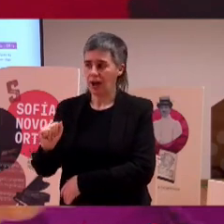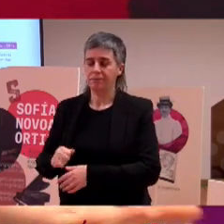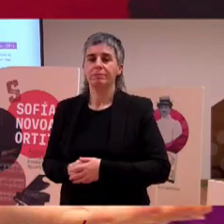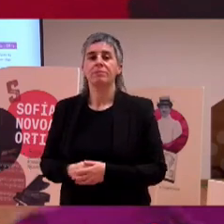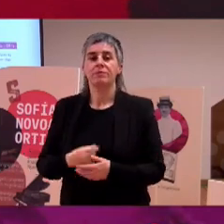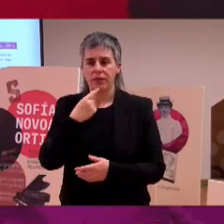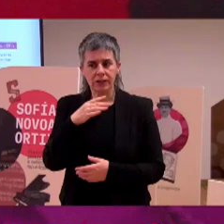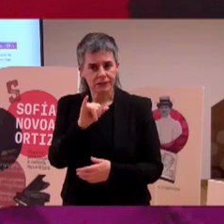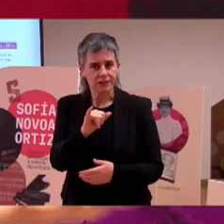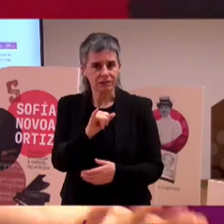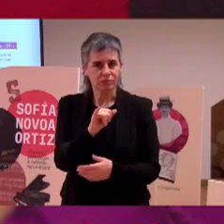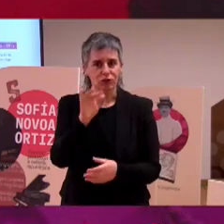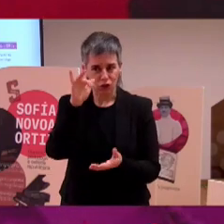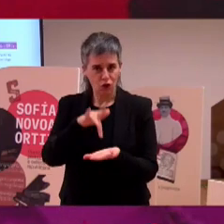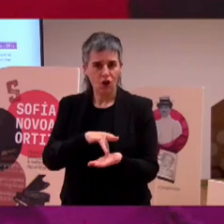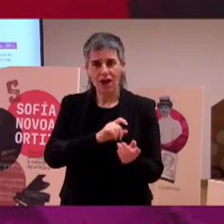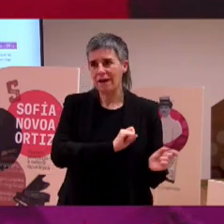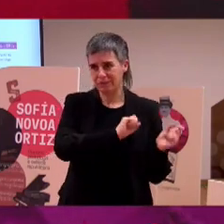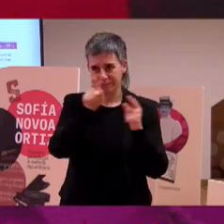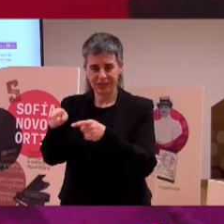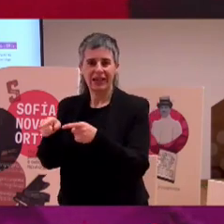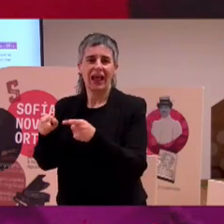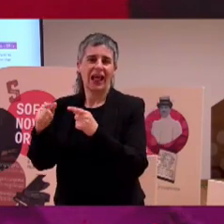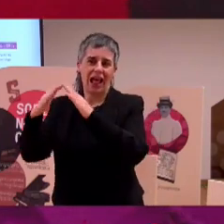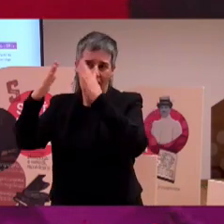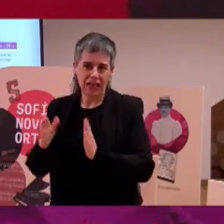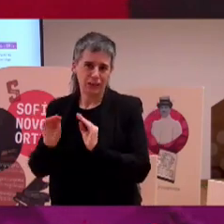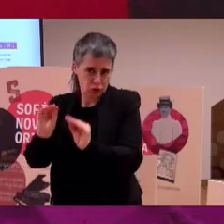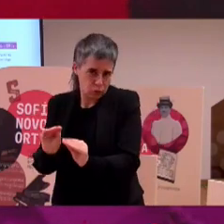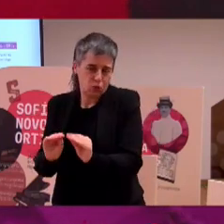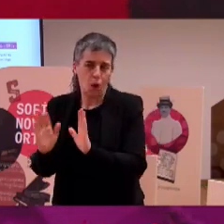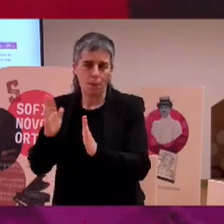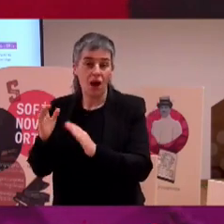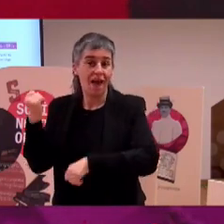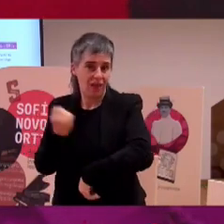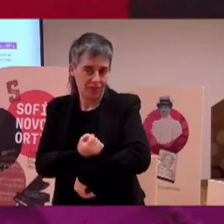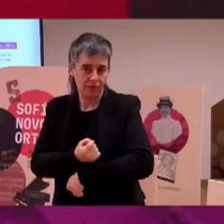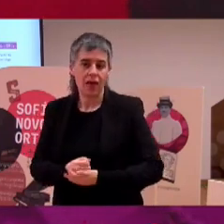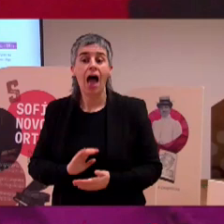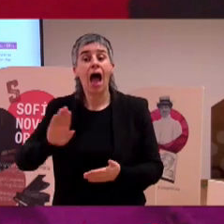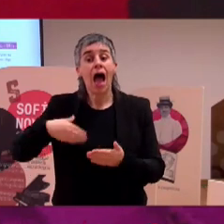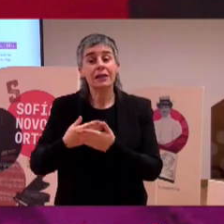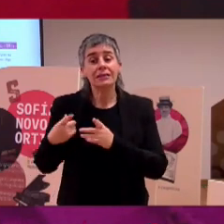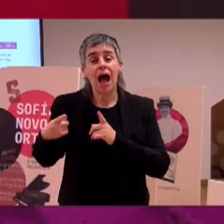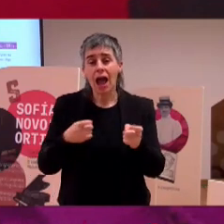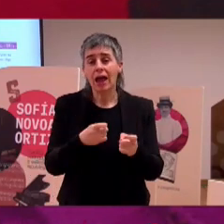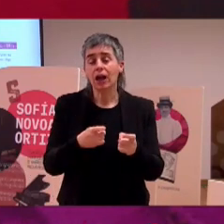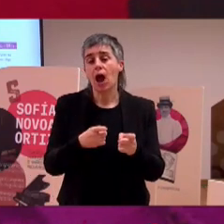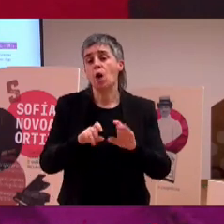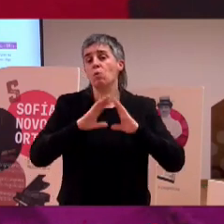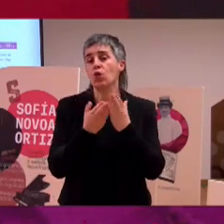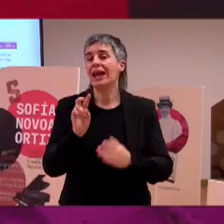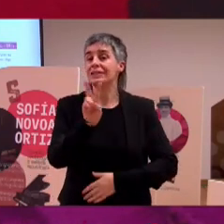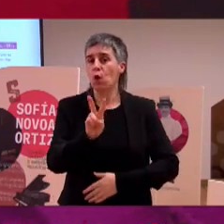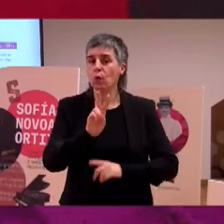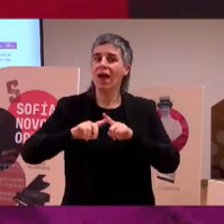que pasaba as navidades con eles, que pasaba todo con eles. Hasta despois da Segunda Guerra Mundial non veu aquí, xa nai